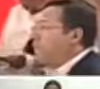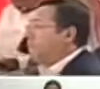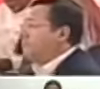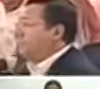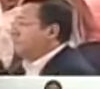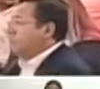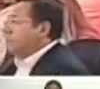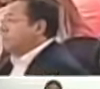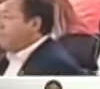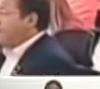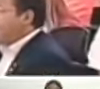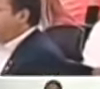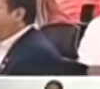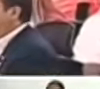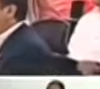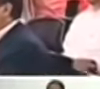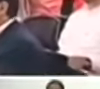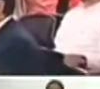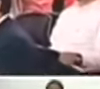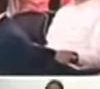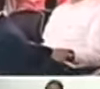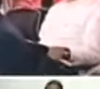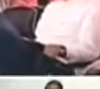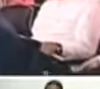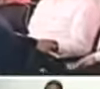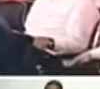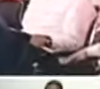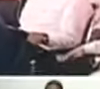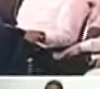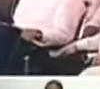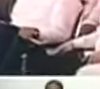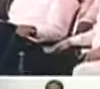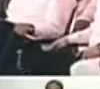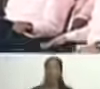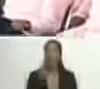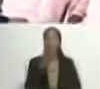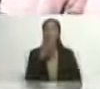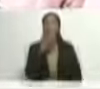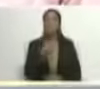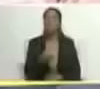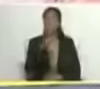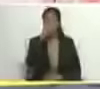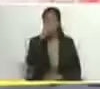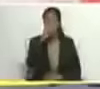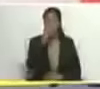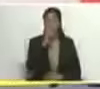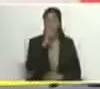que nació precisamente un 14 de diciembre del año